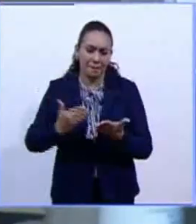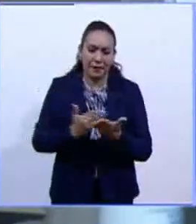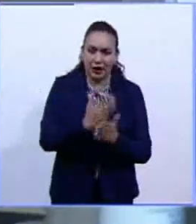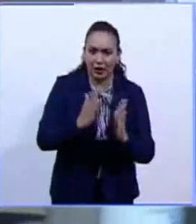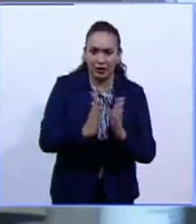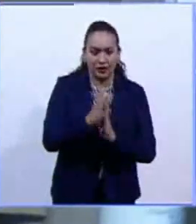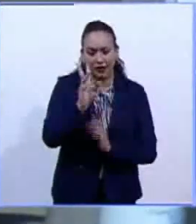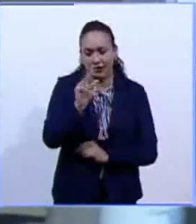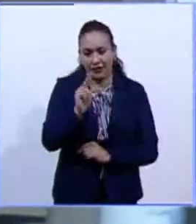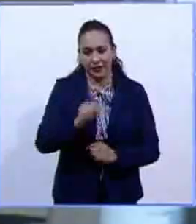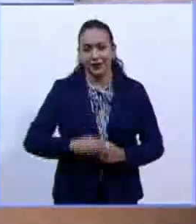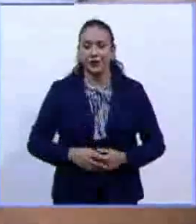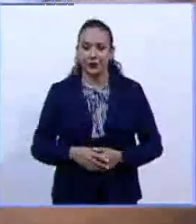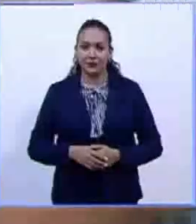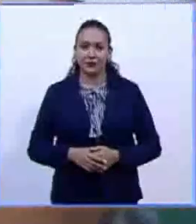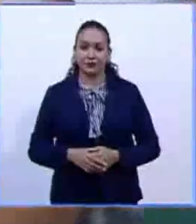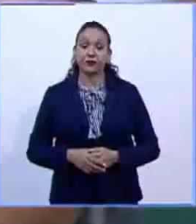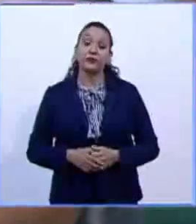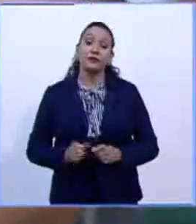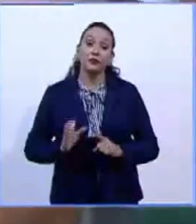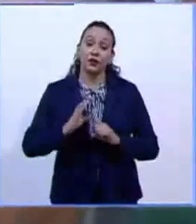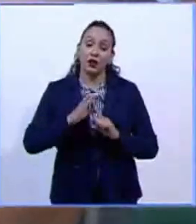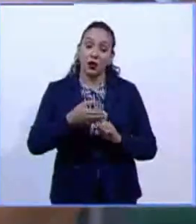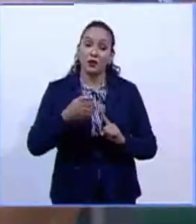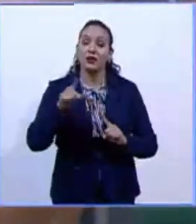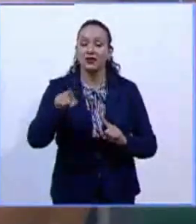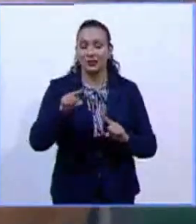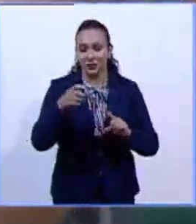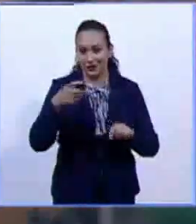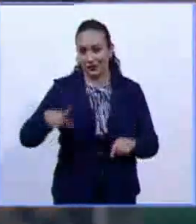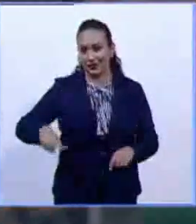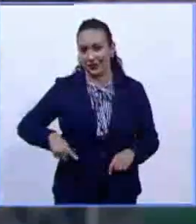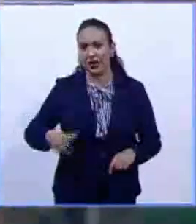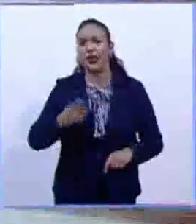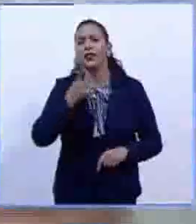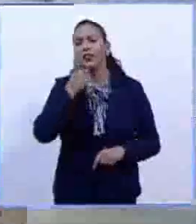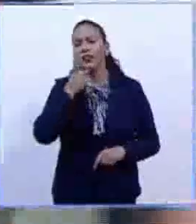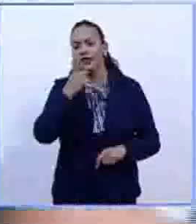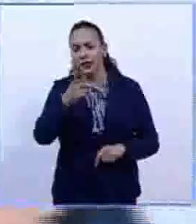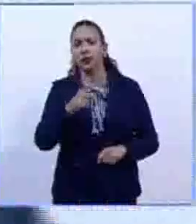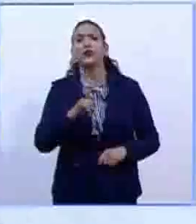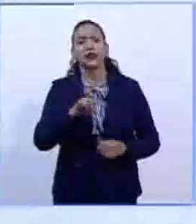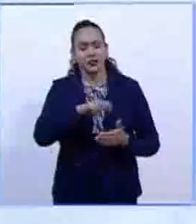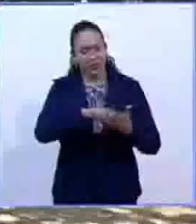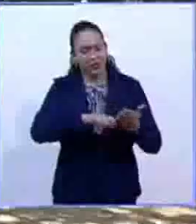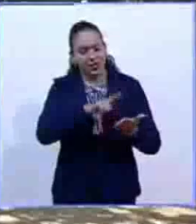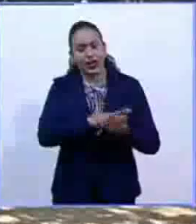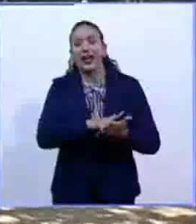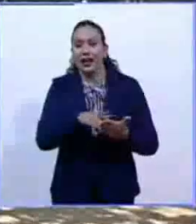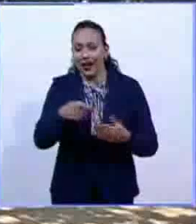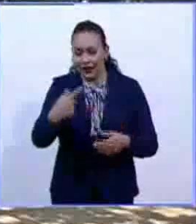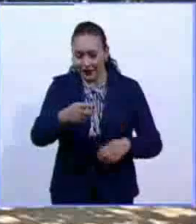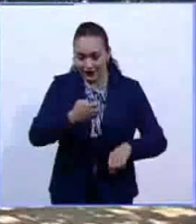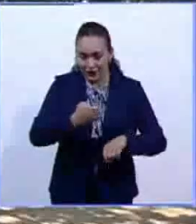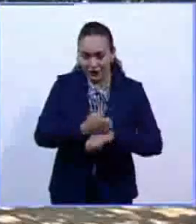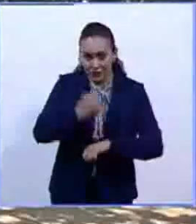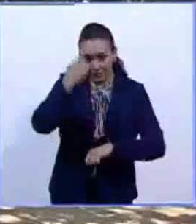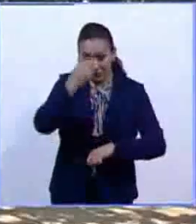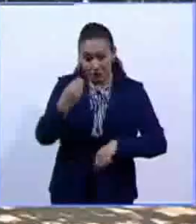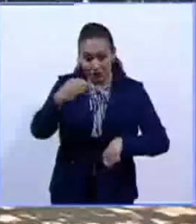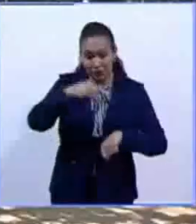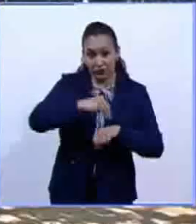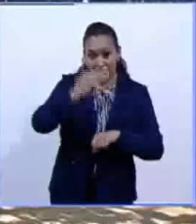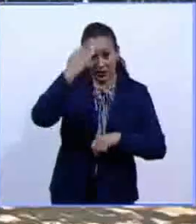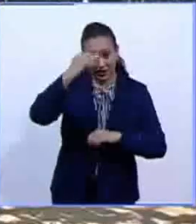en esta elección. Comisiones del Congreso del Estado aprobaron modificaciones a la ley electoral local para fijar como plazo